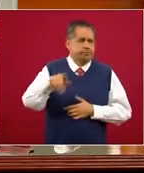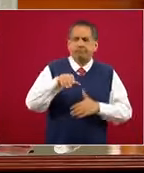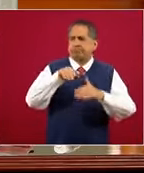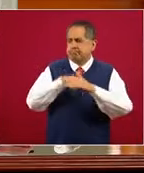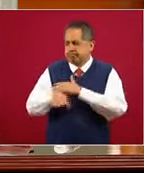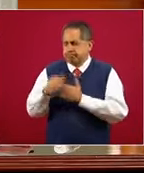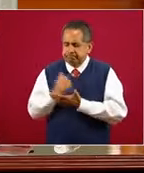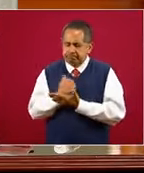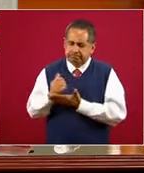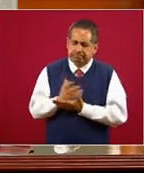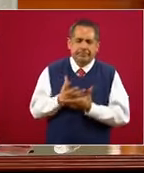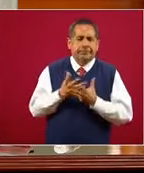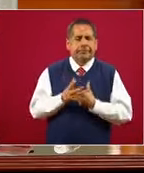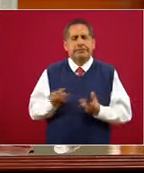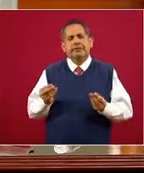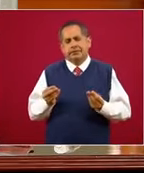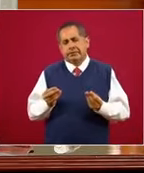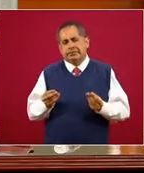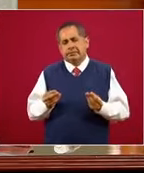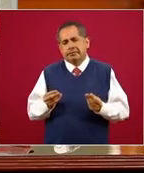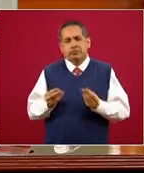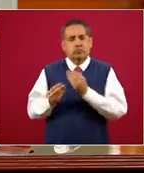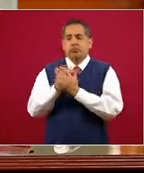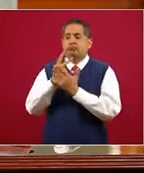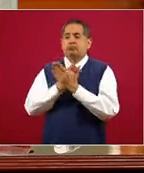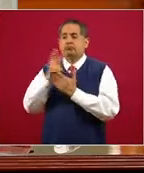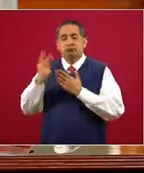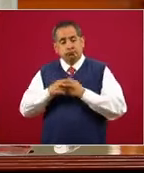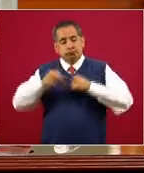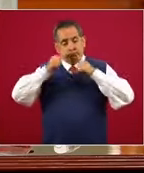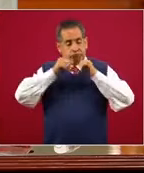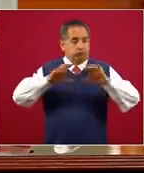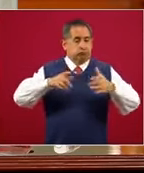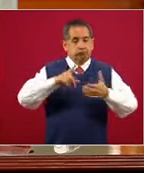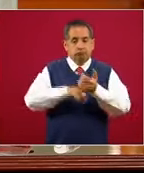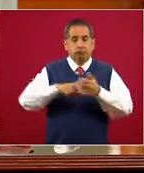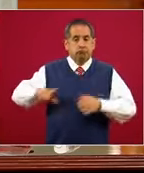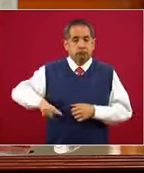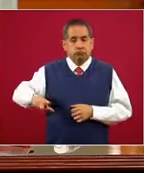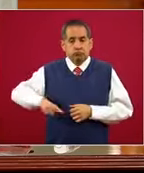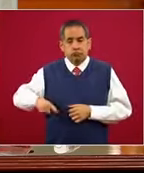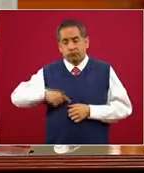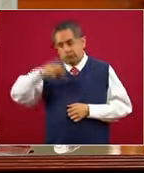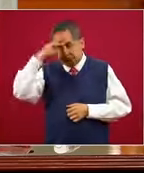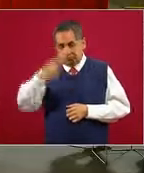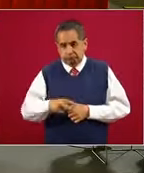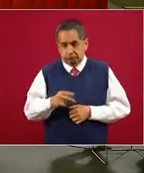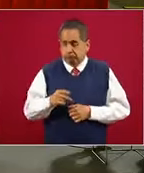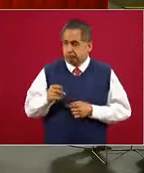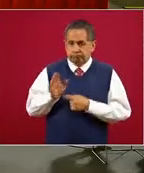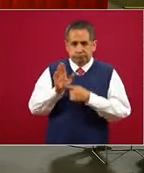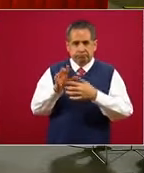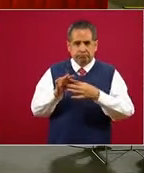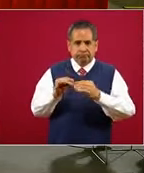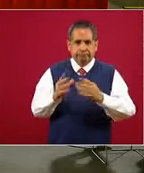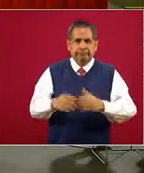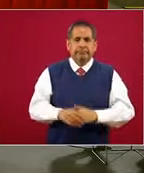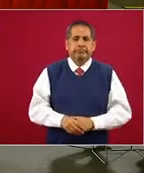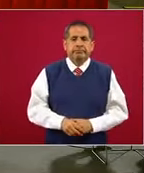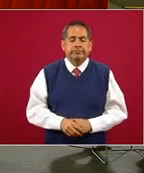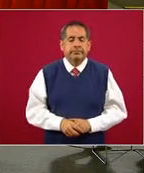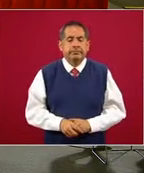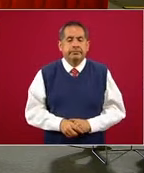a este nuevo programa que tenemos desde el Gobierno de México. Si me pasas la siguiente, por favor.